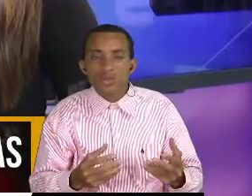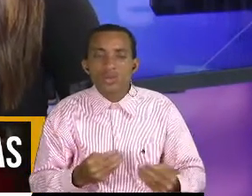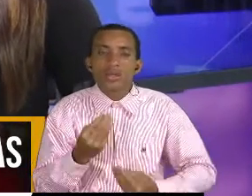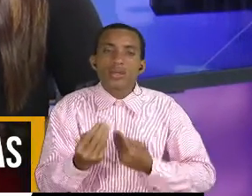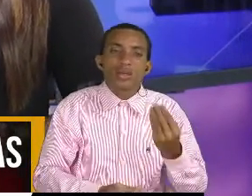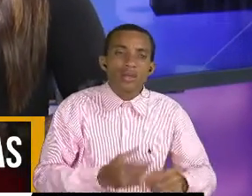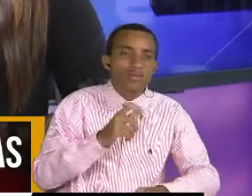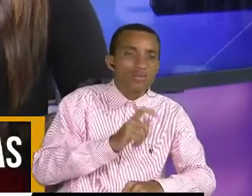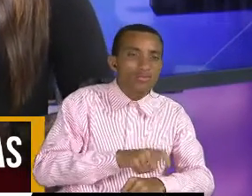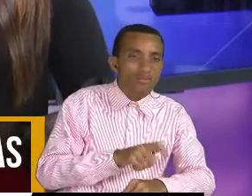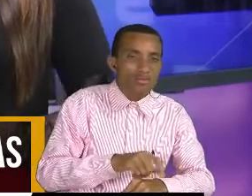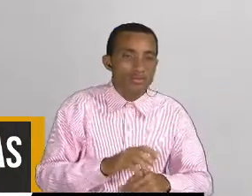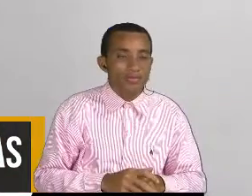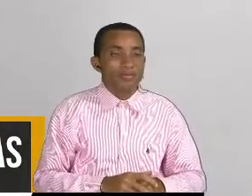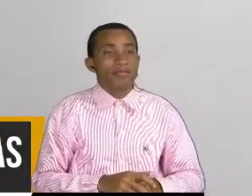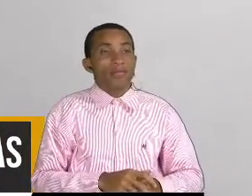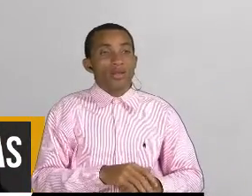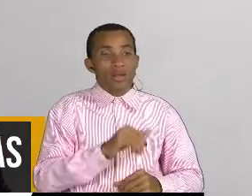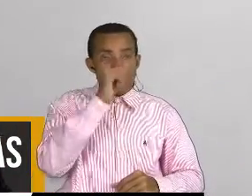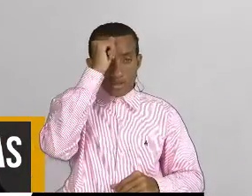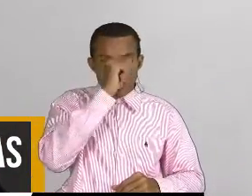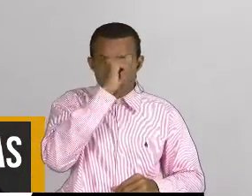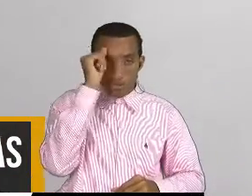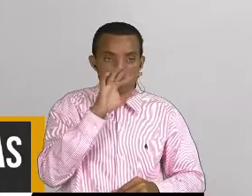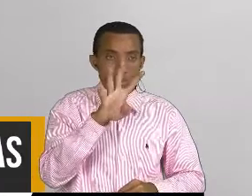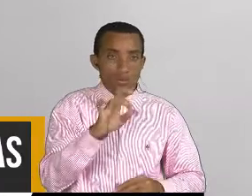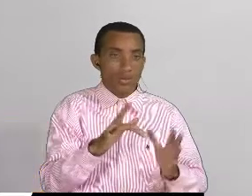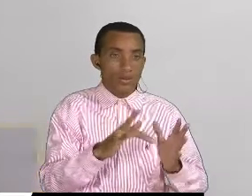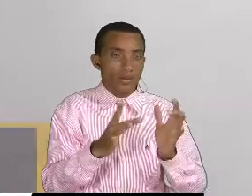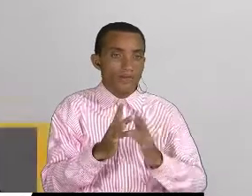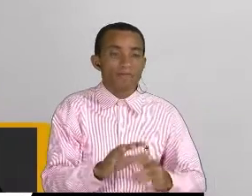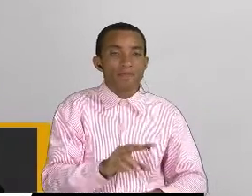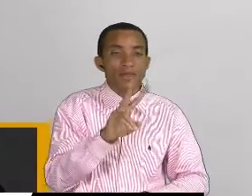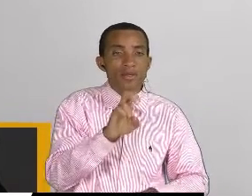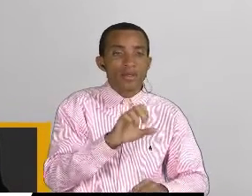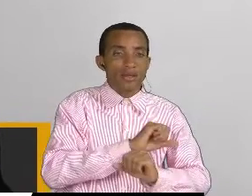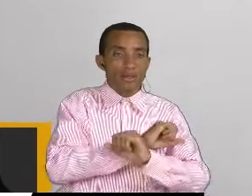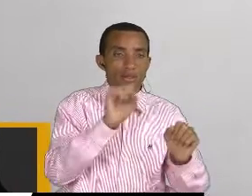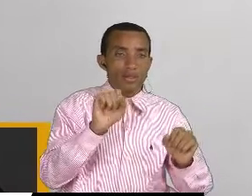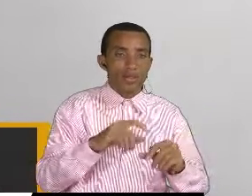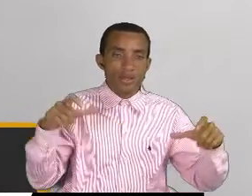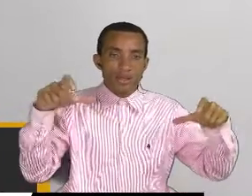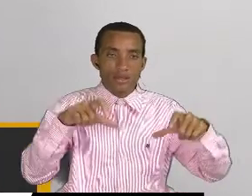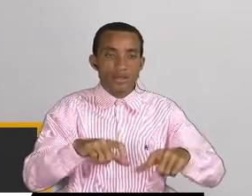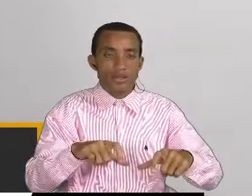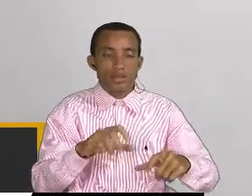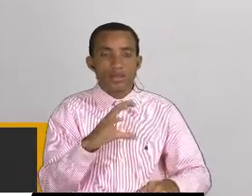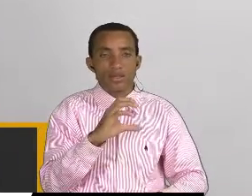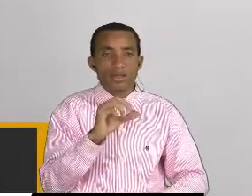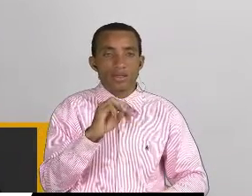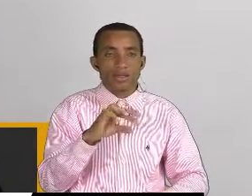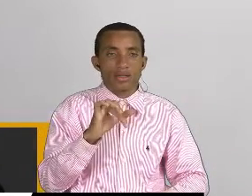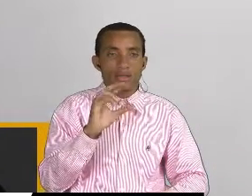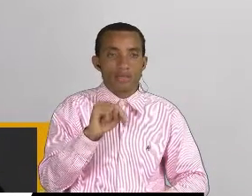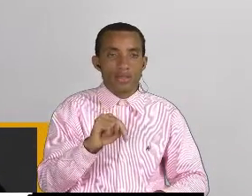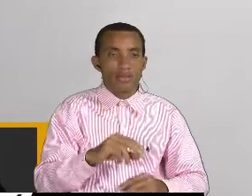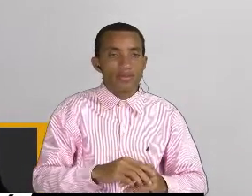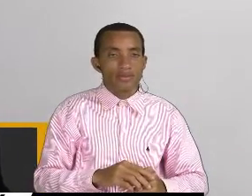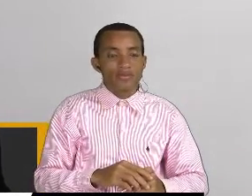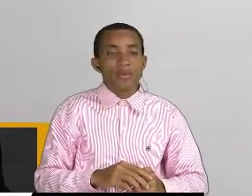realizando. Claro que sí, será este domingo 9 de abril a las 7 de la mañana en la cancha del Campín. Nuevamente les recuerdo, tendremos